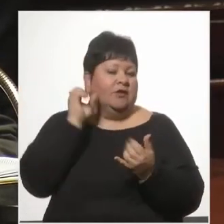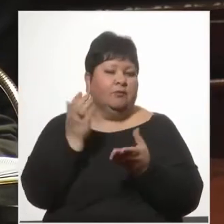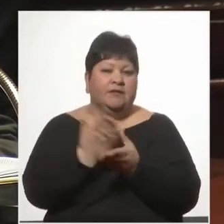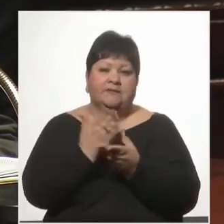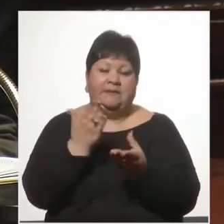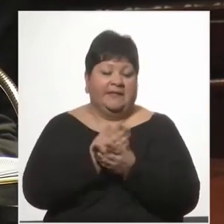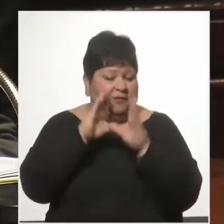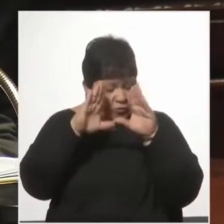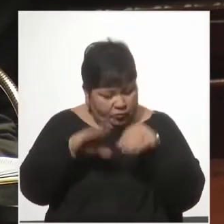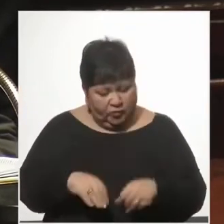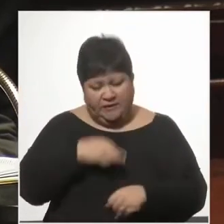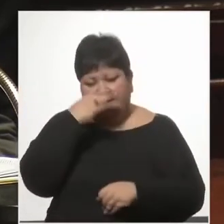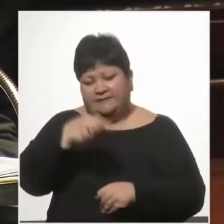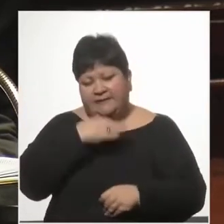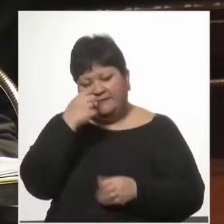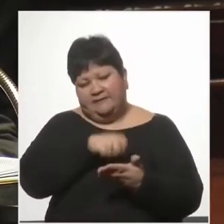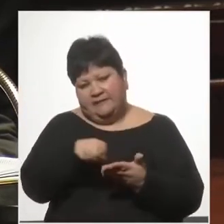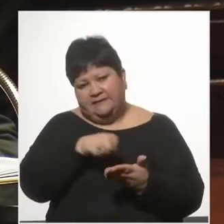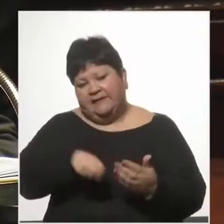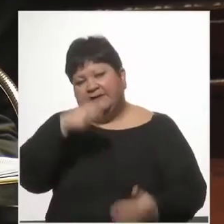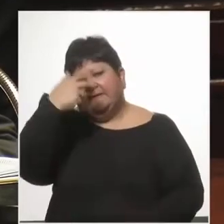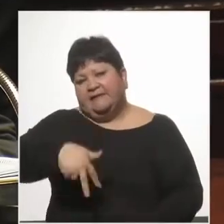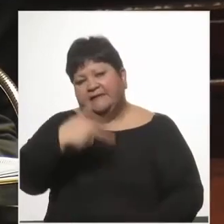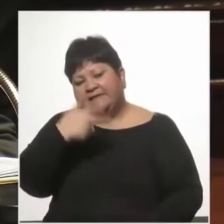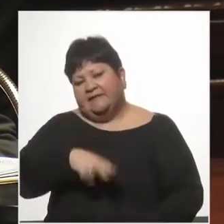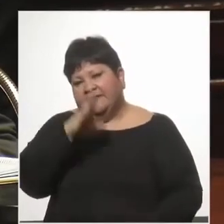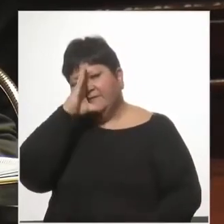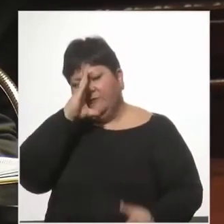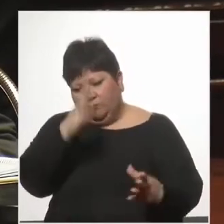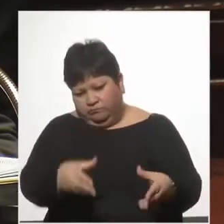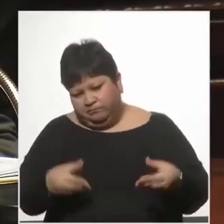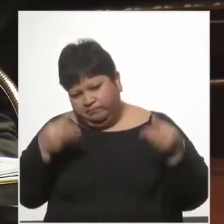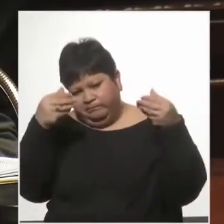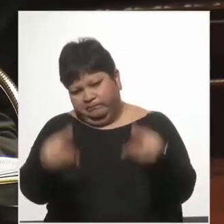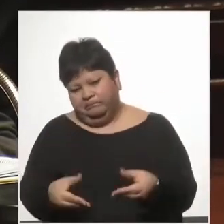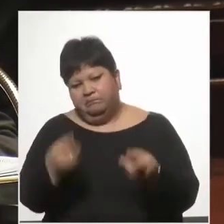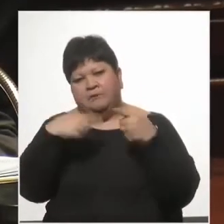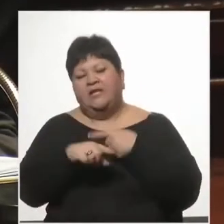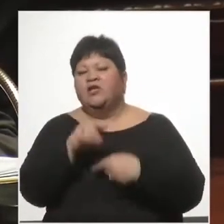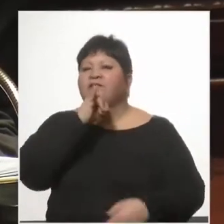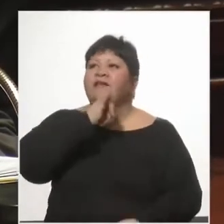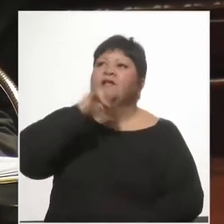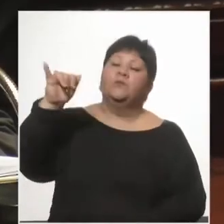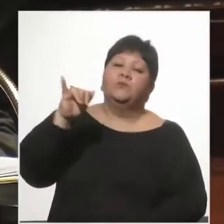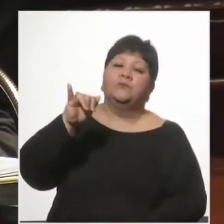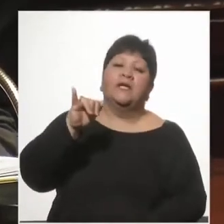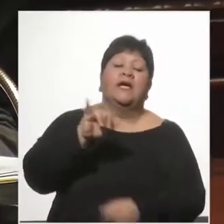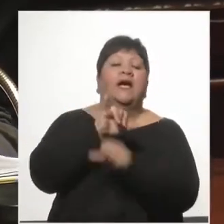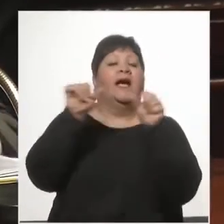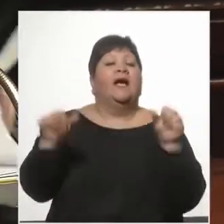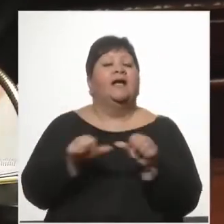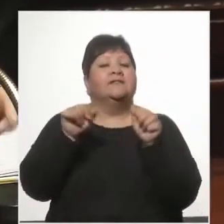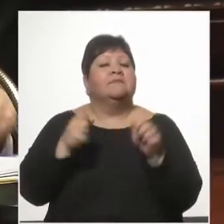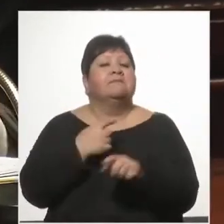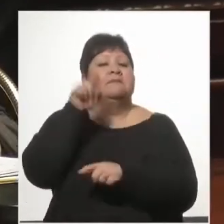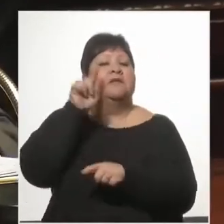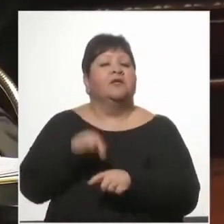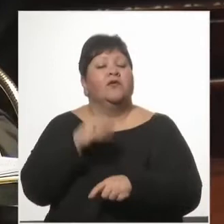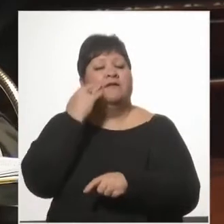las actas, había sido entregado el 13 de febrero, pero la denuncia la hacen el 1 de abril.